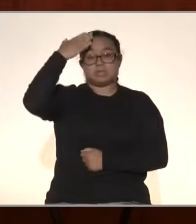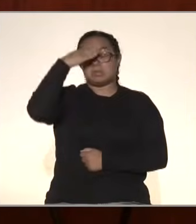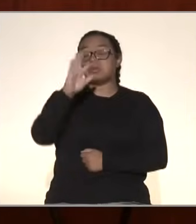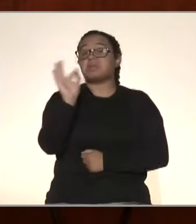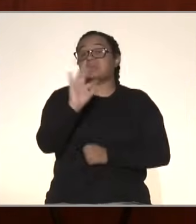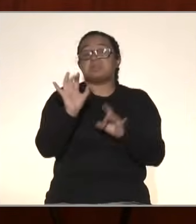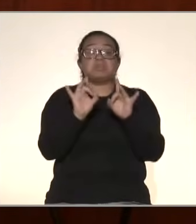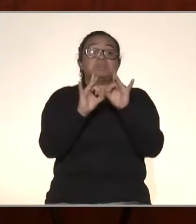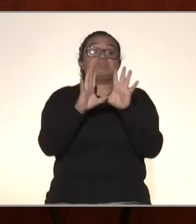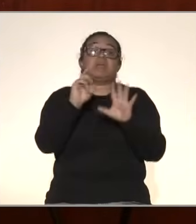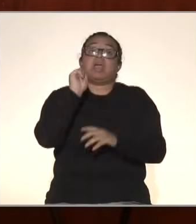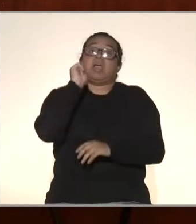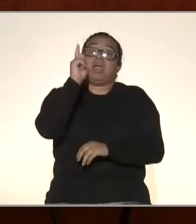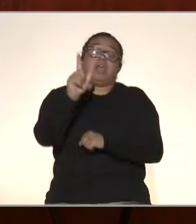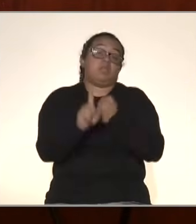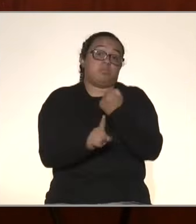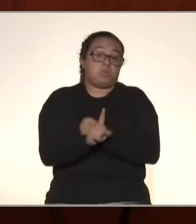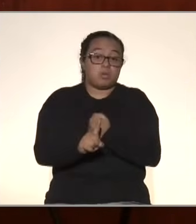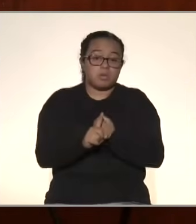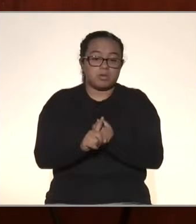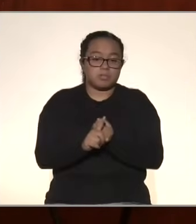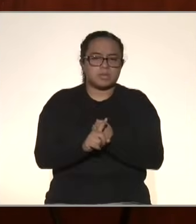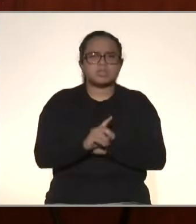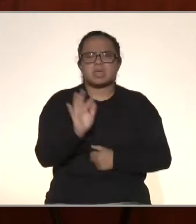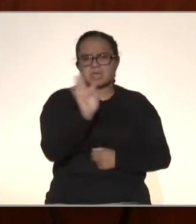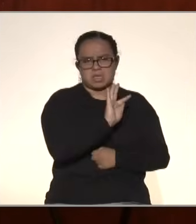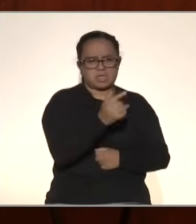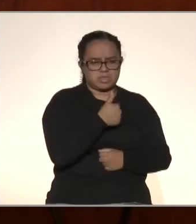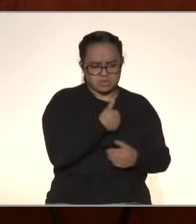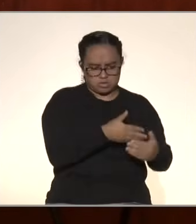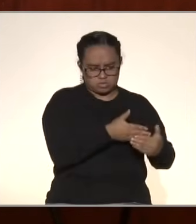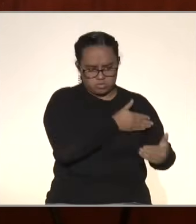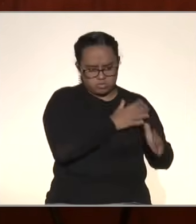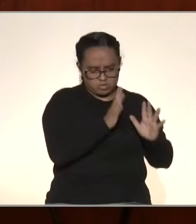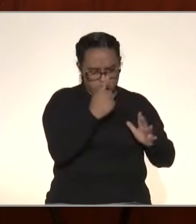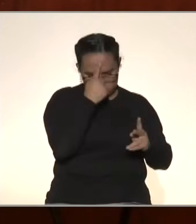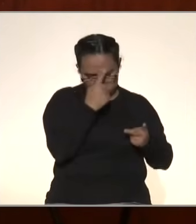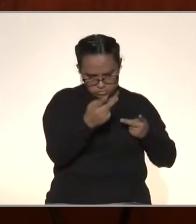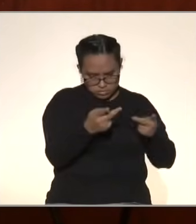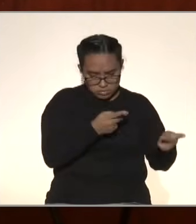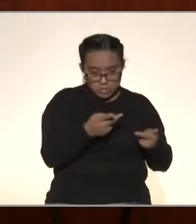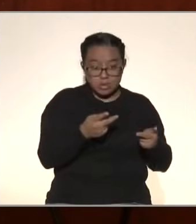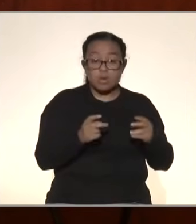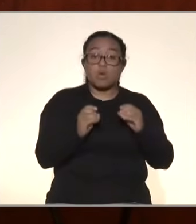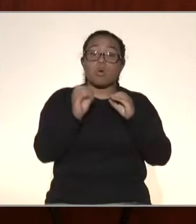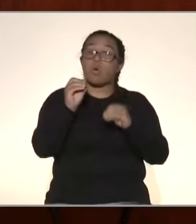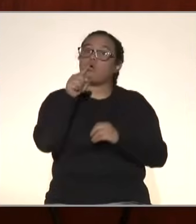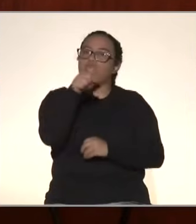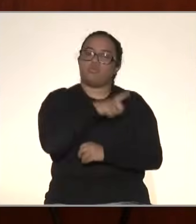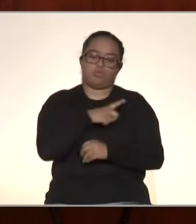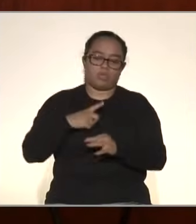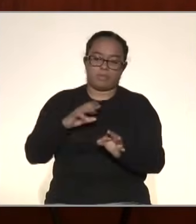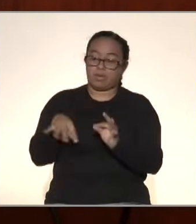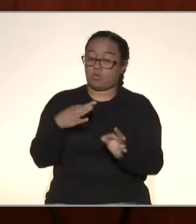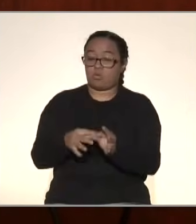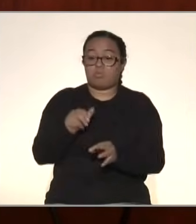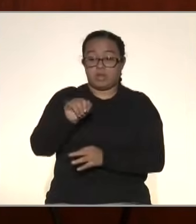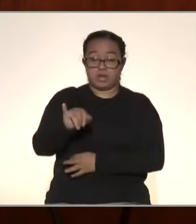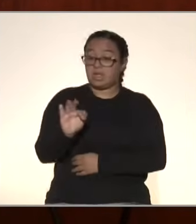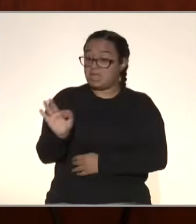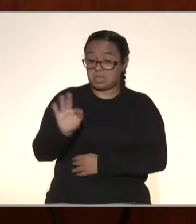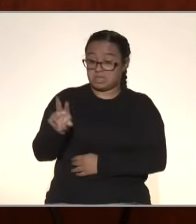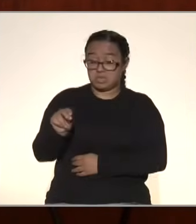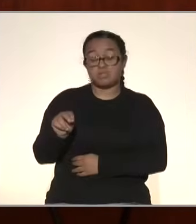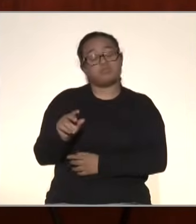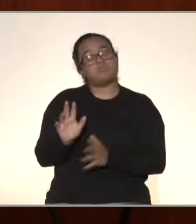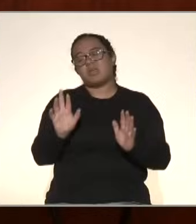pasar situaciones y que una cosa es que lo tengamos planeado y otra que tiene que cumplirse de esta forma, o si no, pues ya no